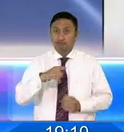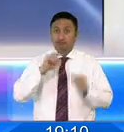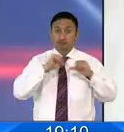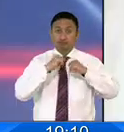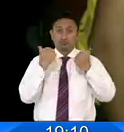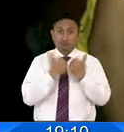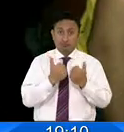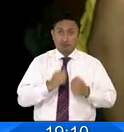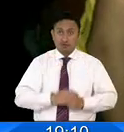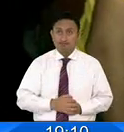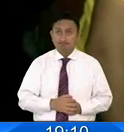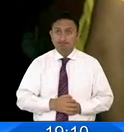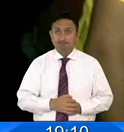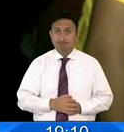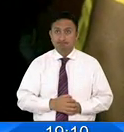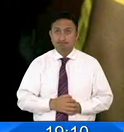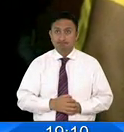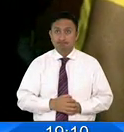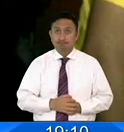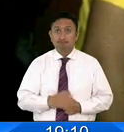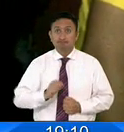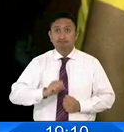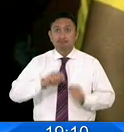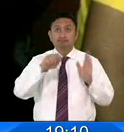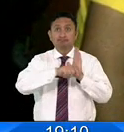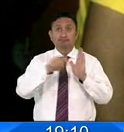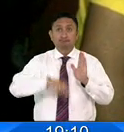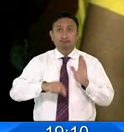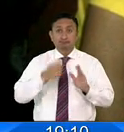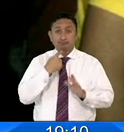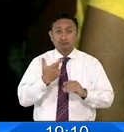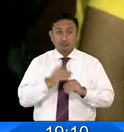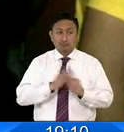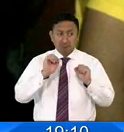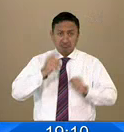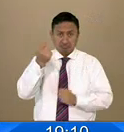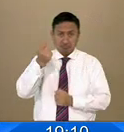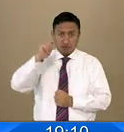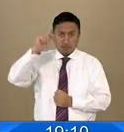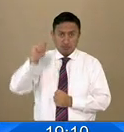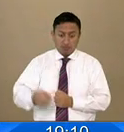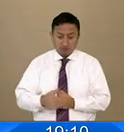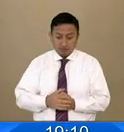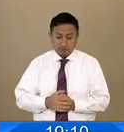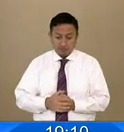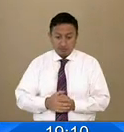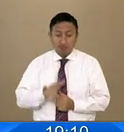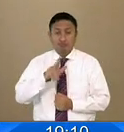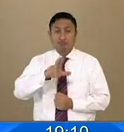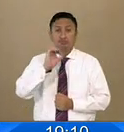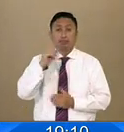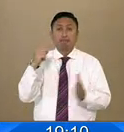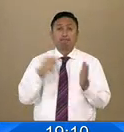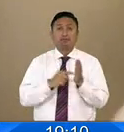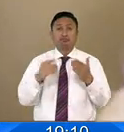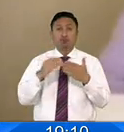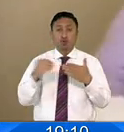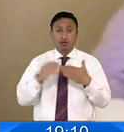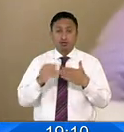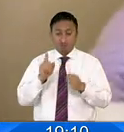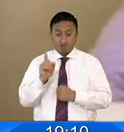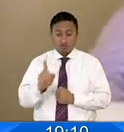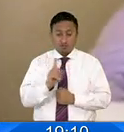una persona. En ese sentido, la defensa planteó que la caución sea en efectivo. La cantidad fijada, $30,000 por cada uno de